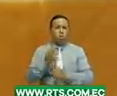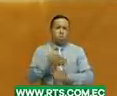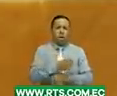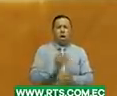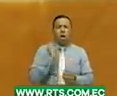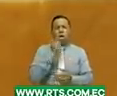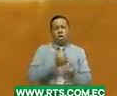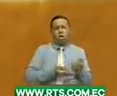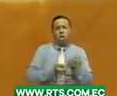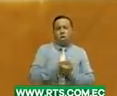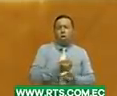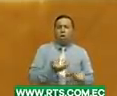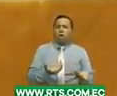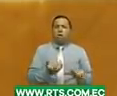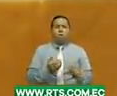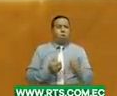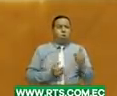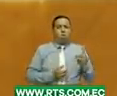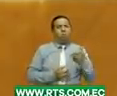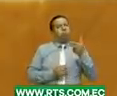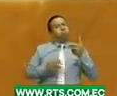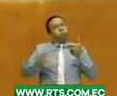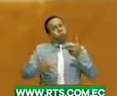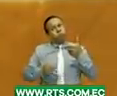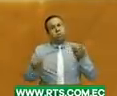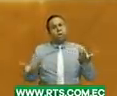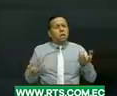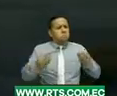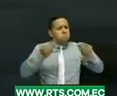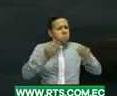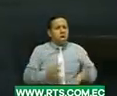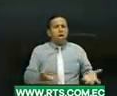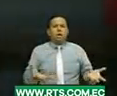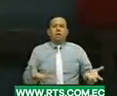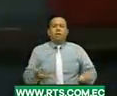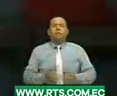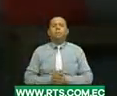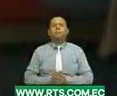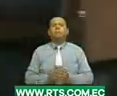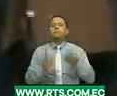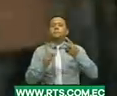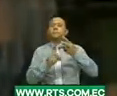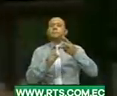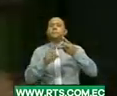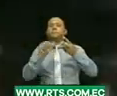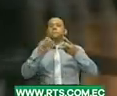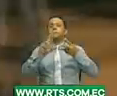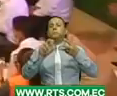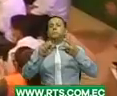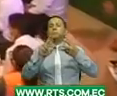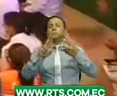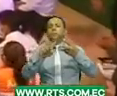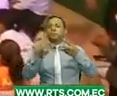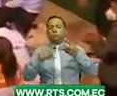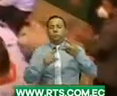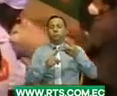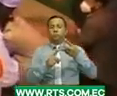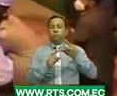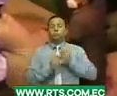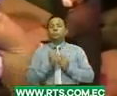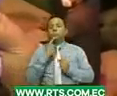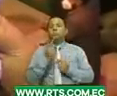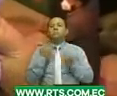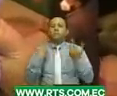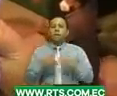a un camaronero, a la suerte de Dios. Andrés Arauz, de la Alianza Unión por la Esperanza, mantuvo un